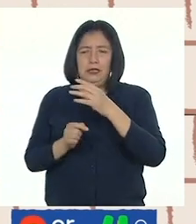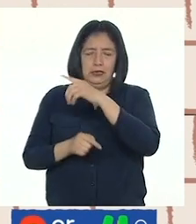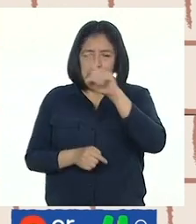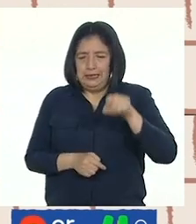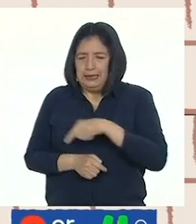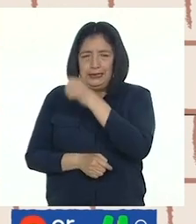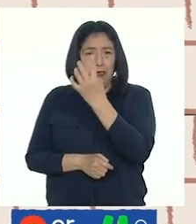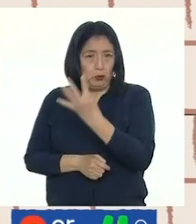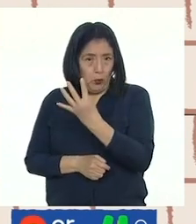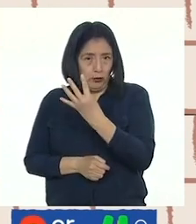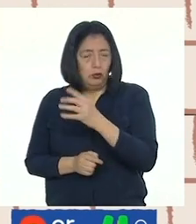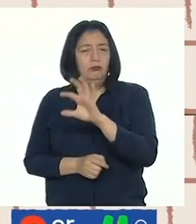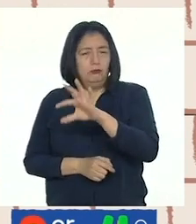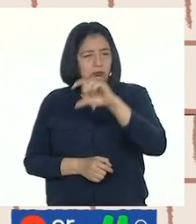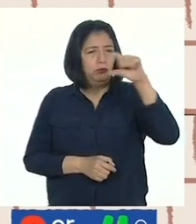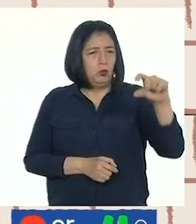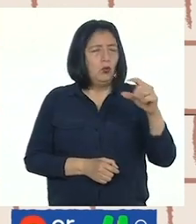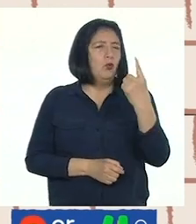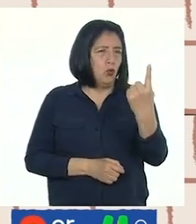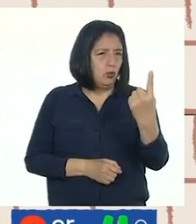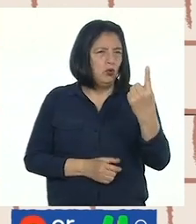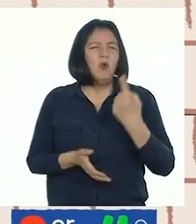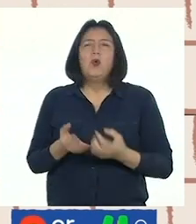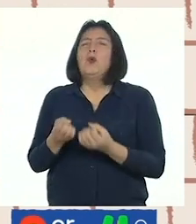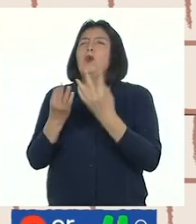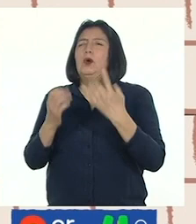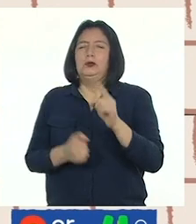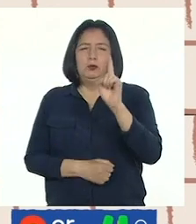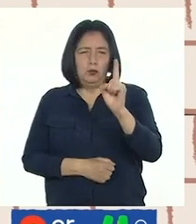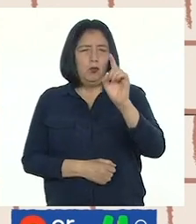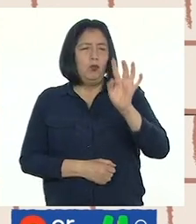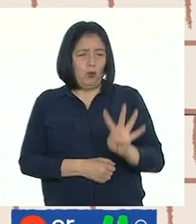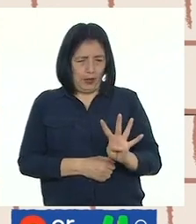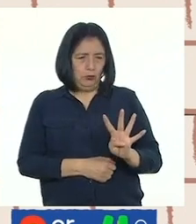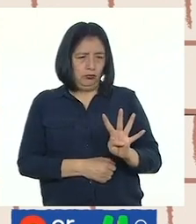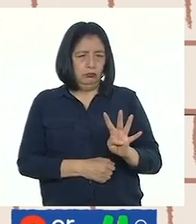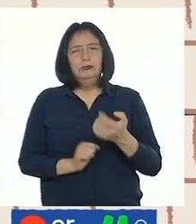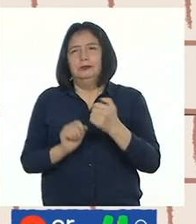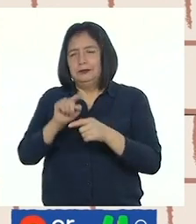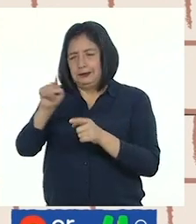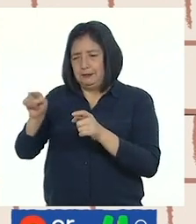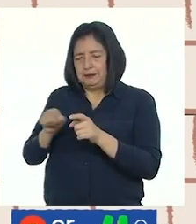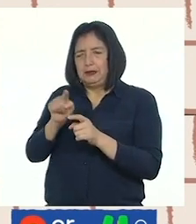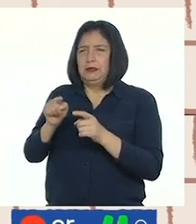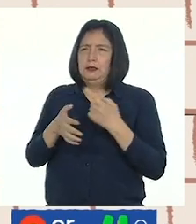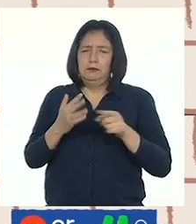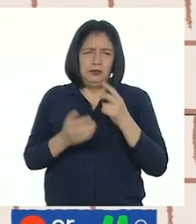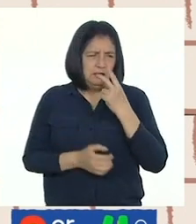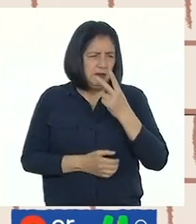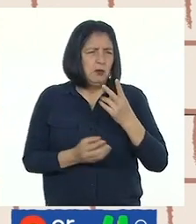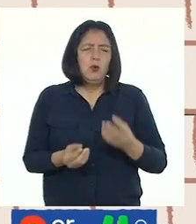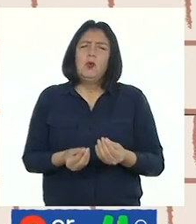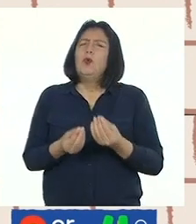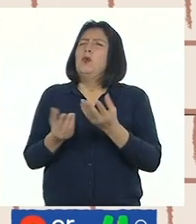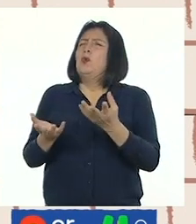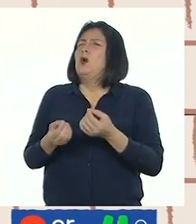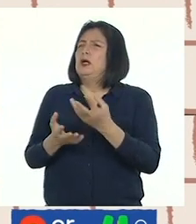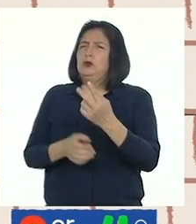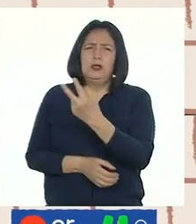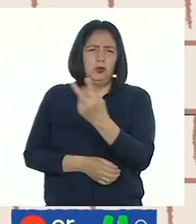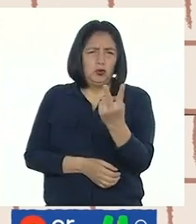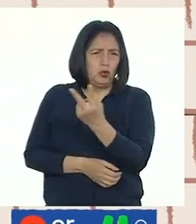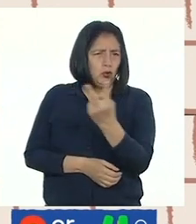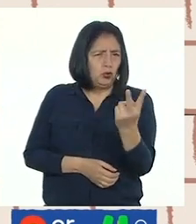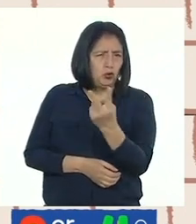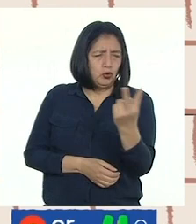porciones del total. Es decir, le corresponde un cuarto del pastel. Pero si vemos cuánto le corresponde a los